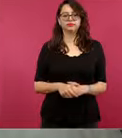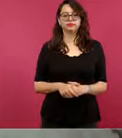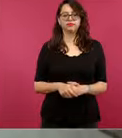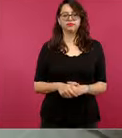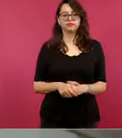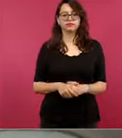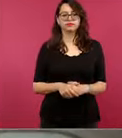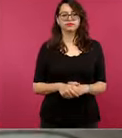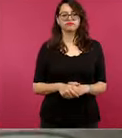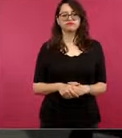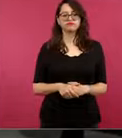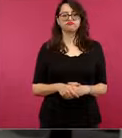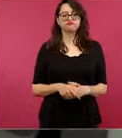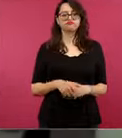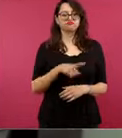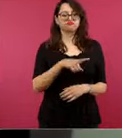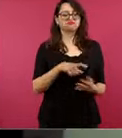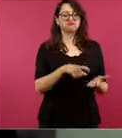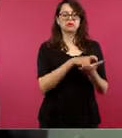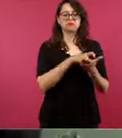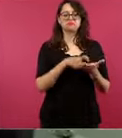Por eso lo dejó comprado.